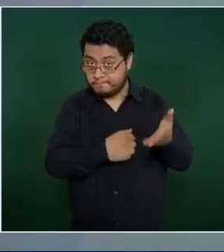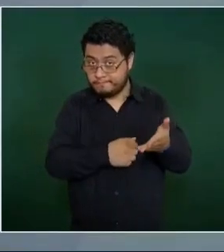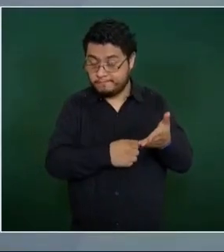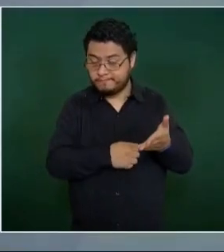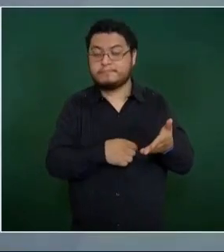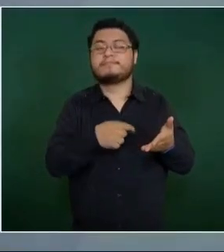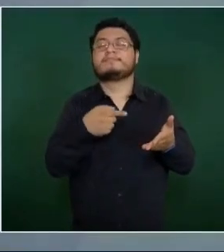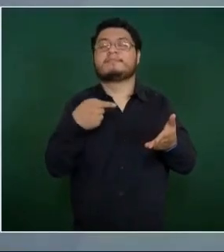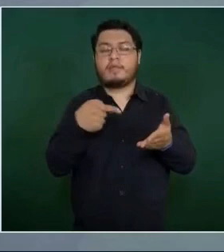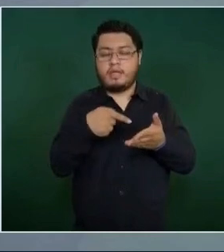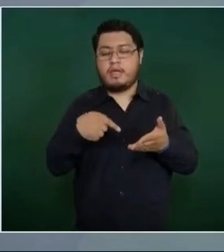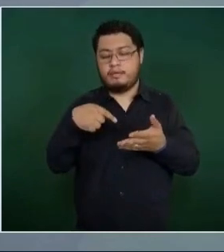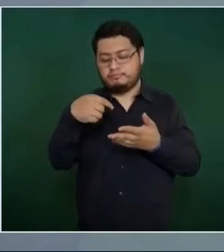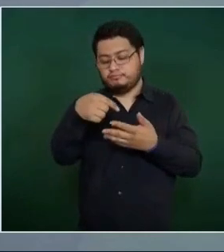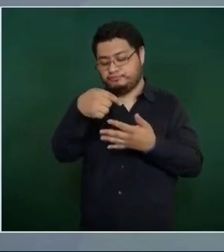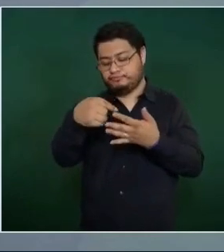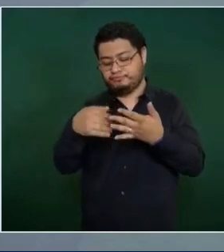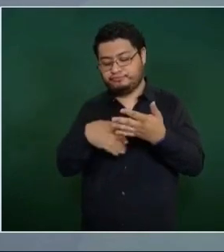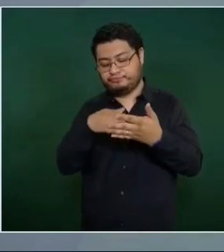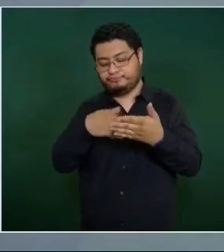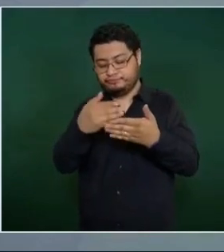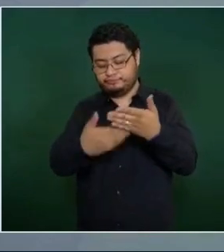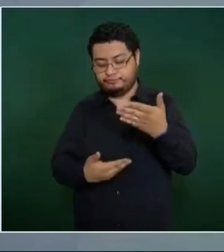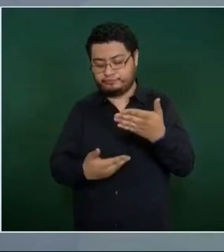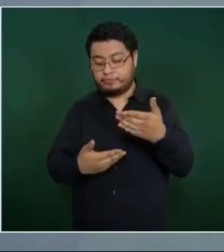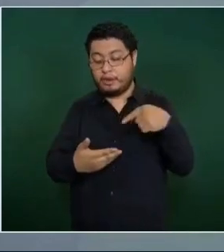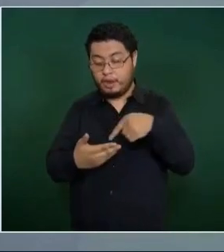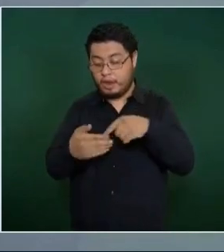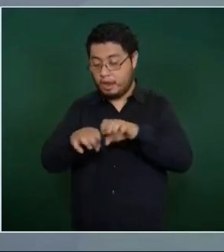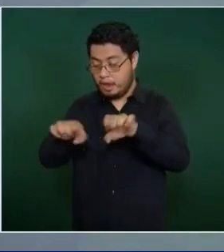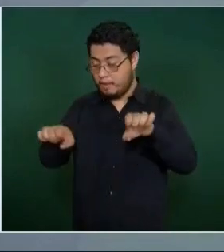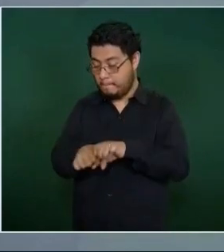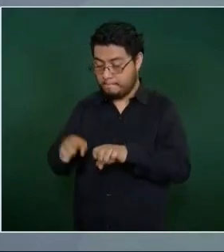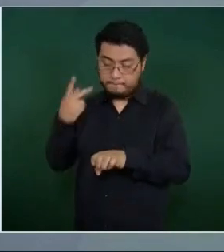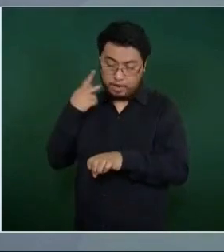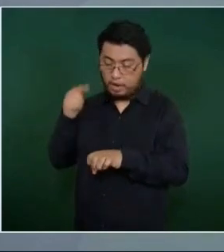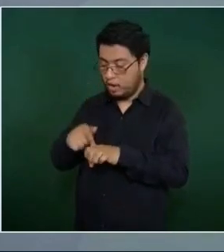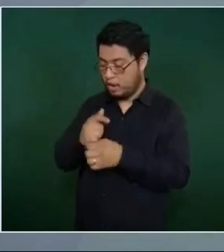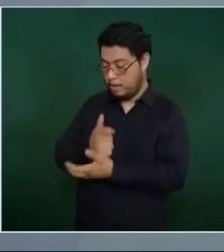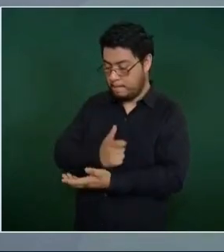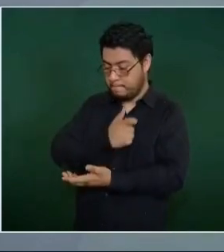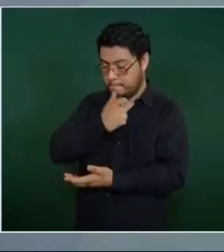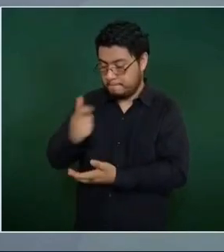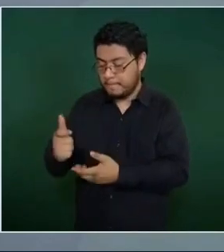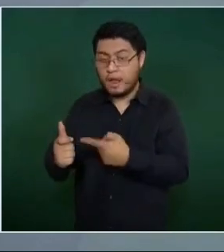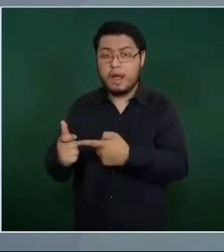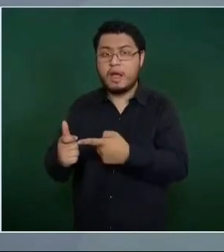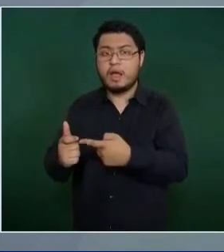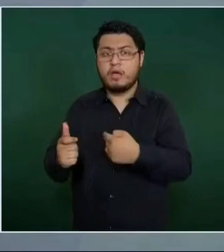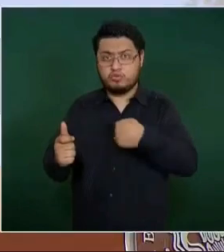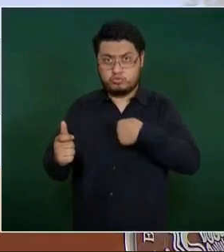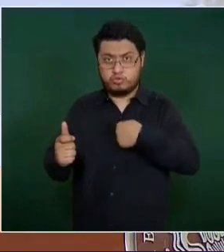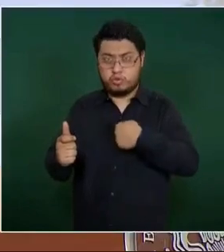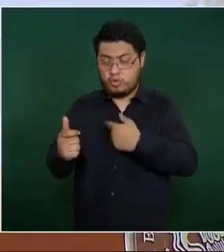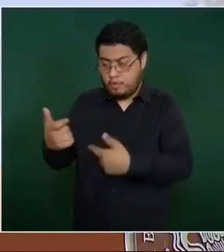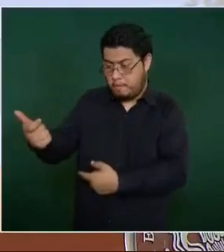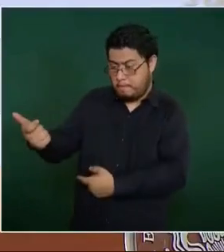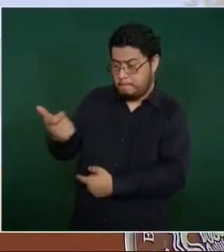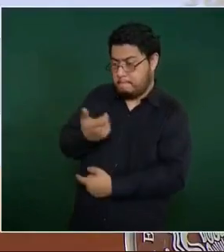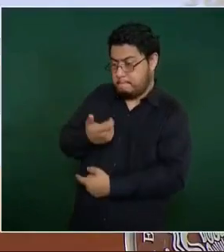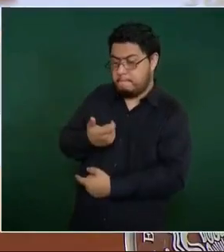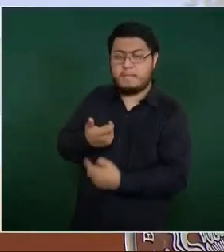salió de que le tenían que dar más dinero a los partidos y el partido que yo representaba recibía